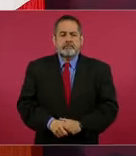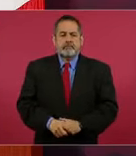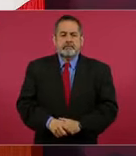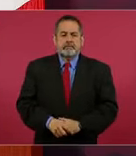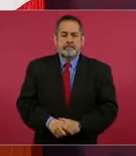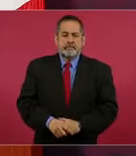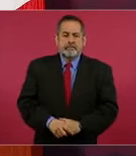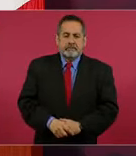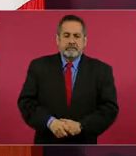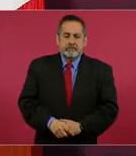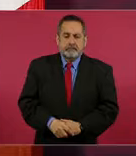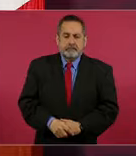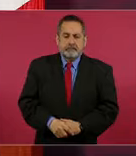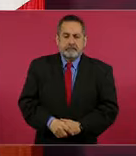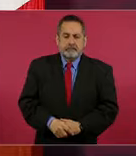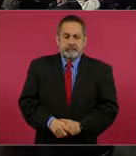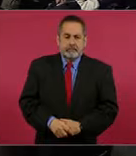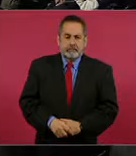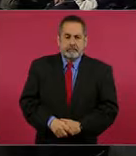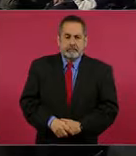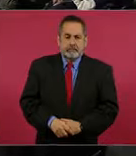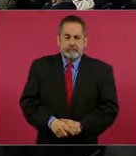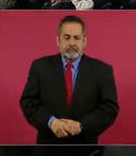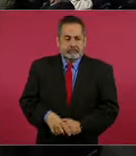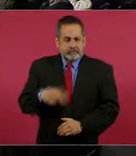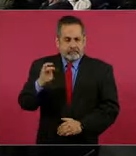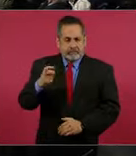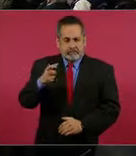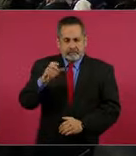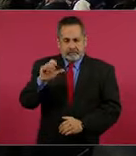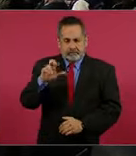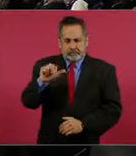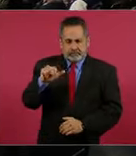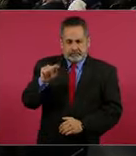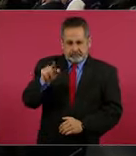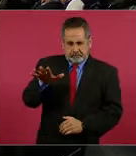Allá. Esto de acá es Xcaret.